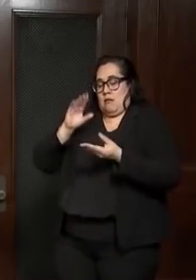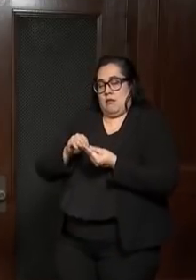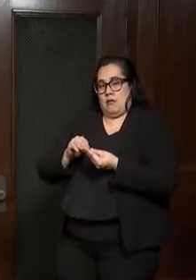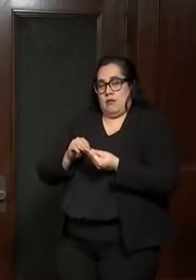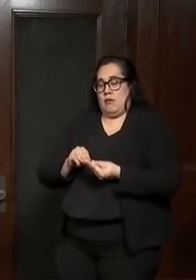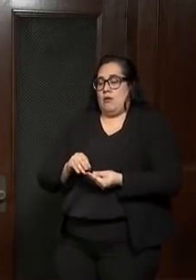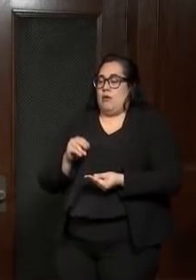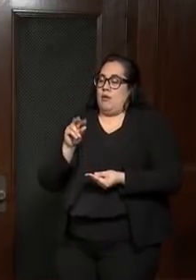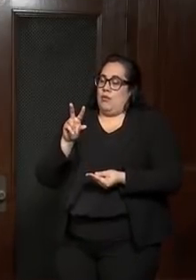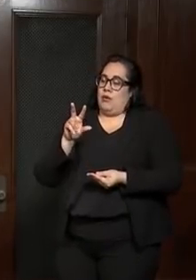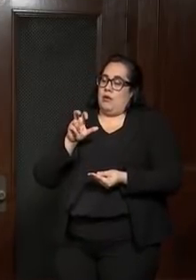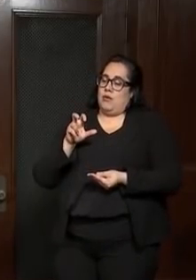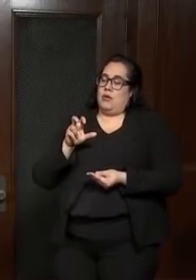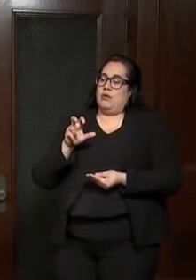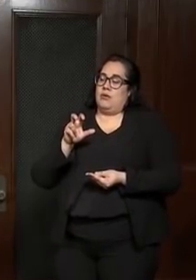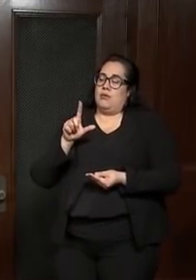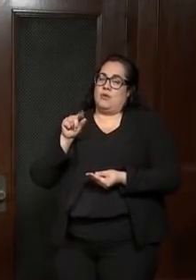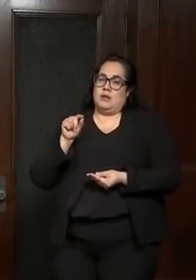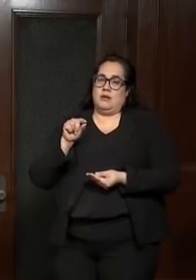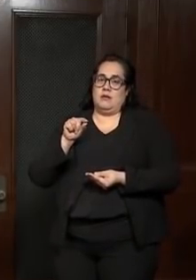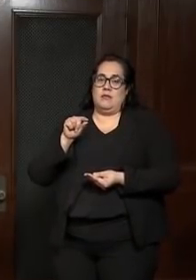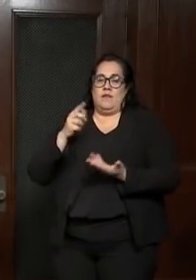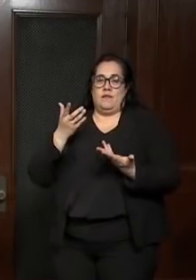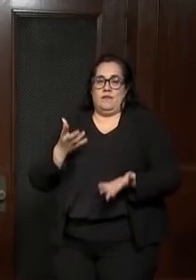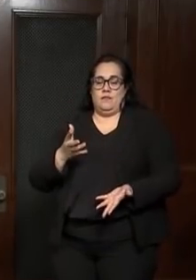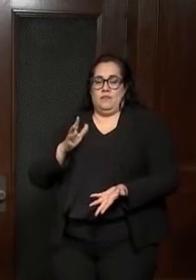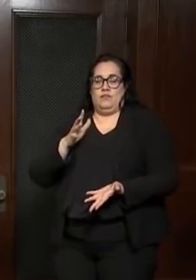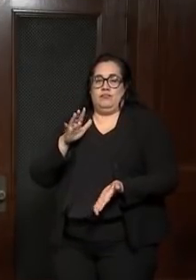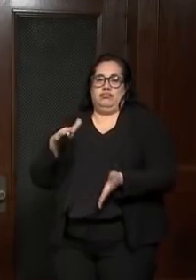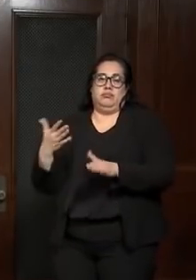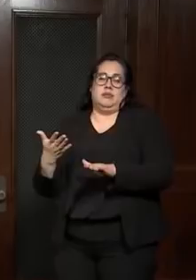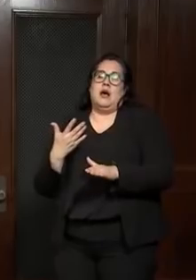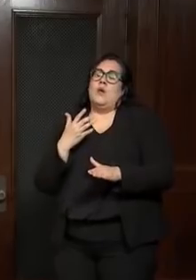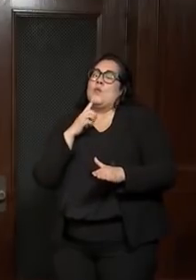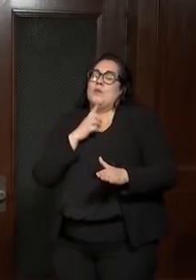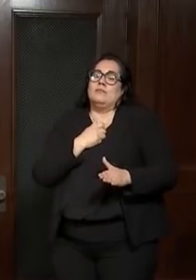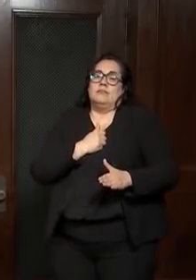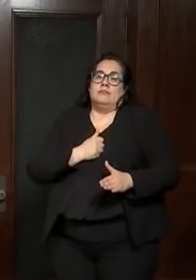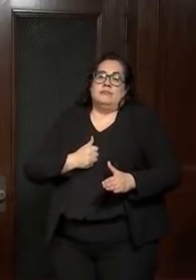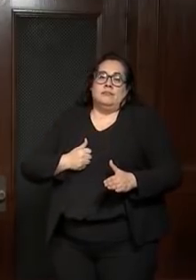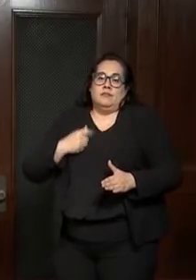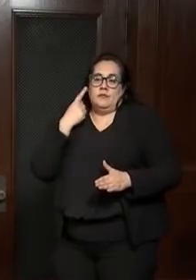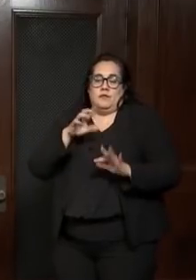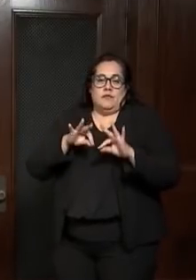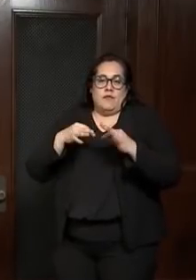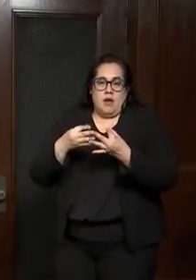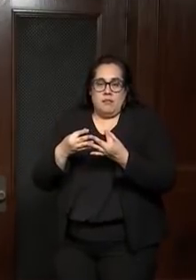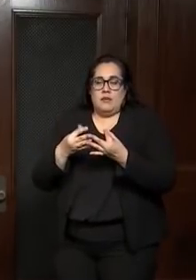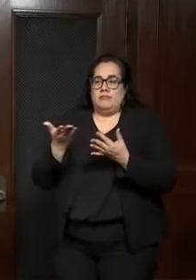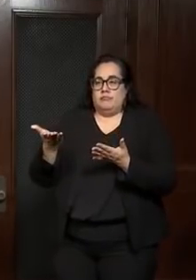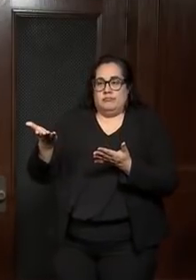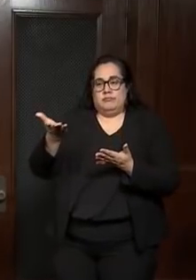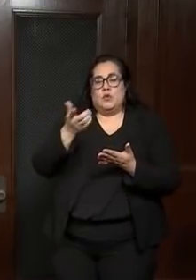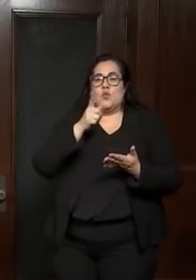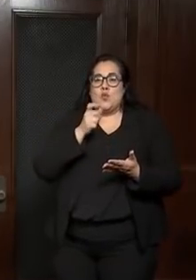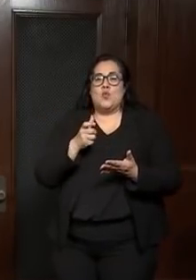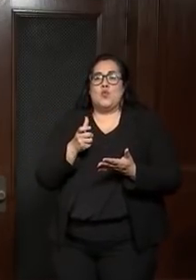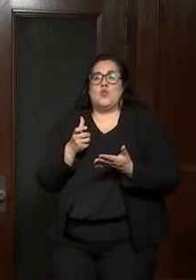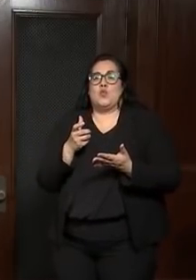de 320 fallecidos. Y lo siento mucho por las familias de los